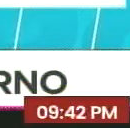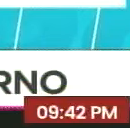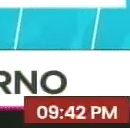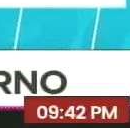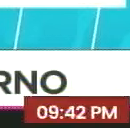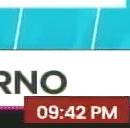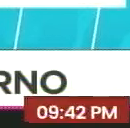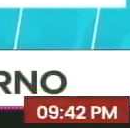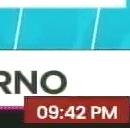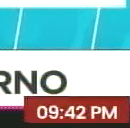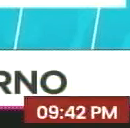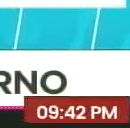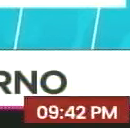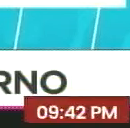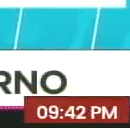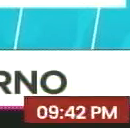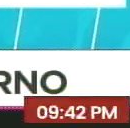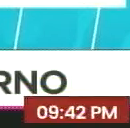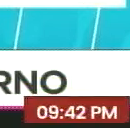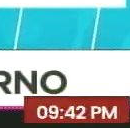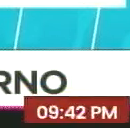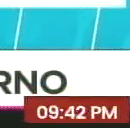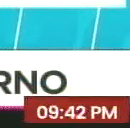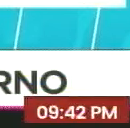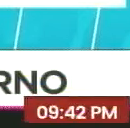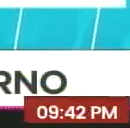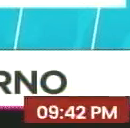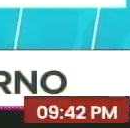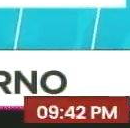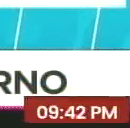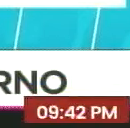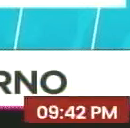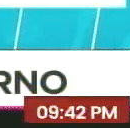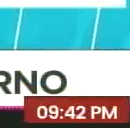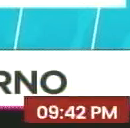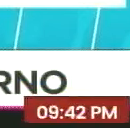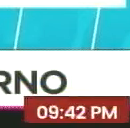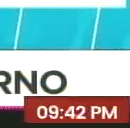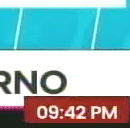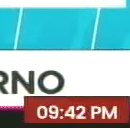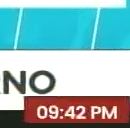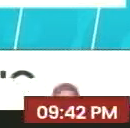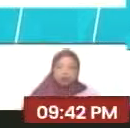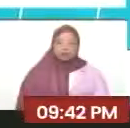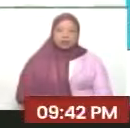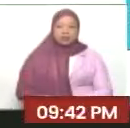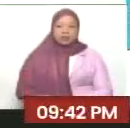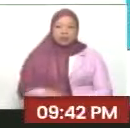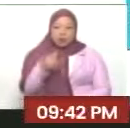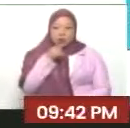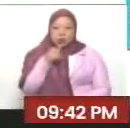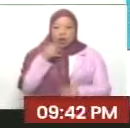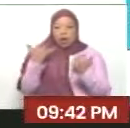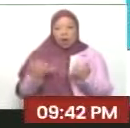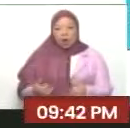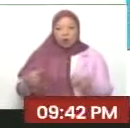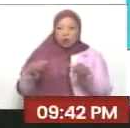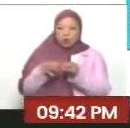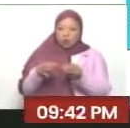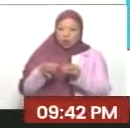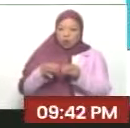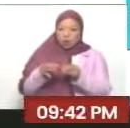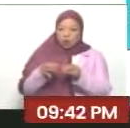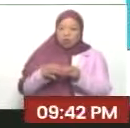San José, que necesita que le sean restaurados los equipos que tienen allí, como el